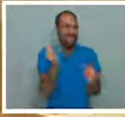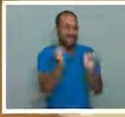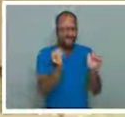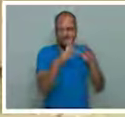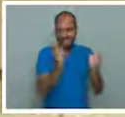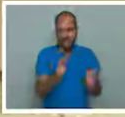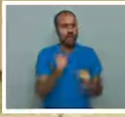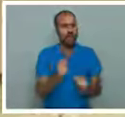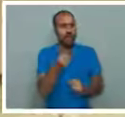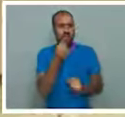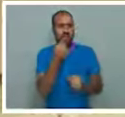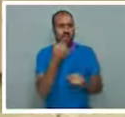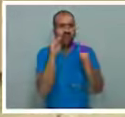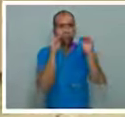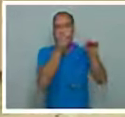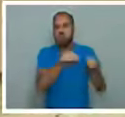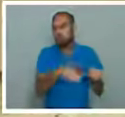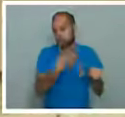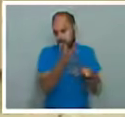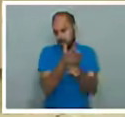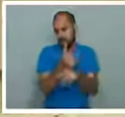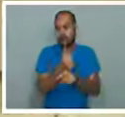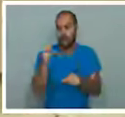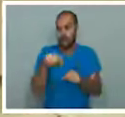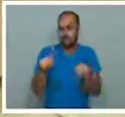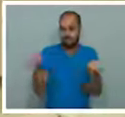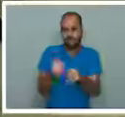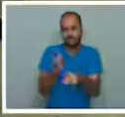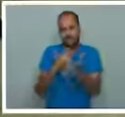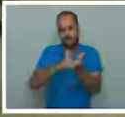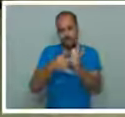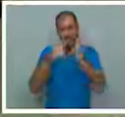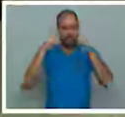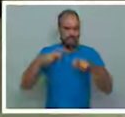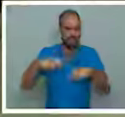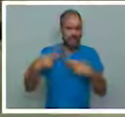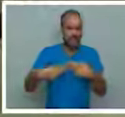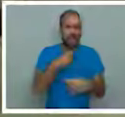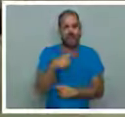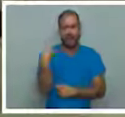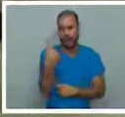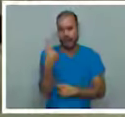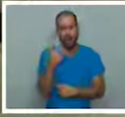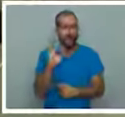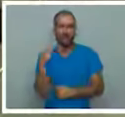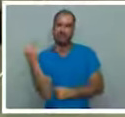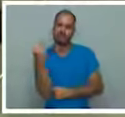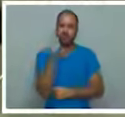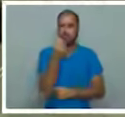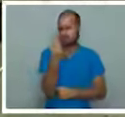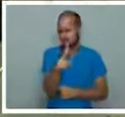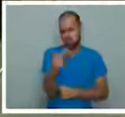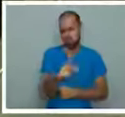diferentes proyectos de investigación ya sean nacionales como internacionales en cuanto a los proyectos nacionales estamos desarrollando